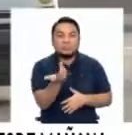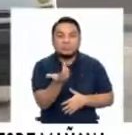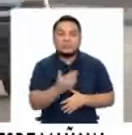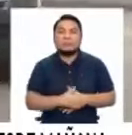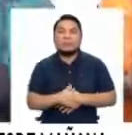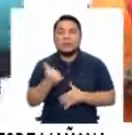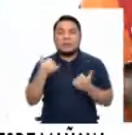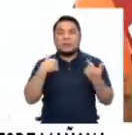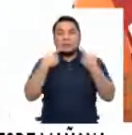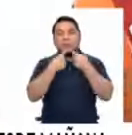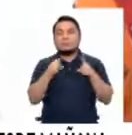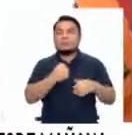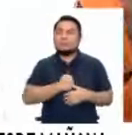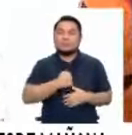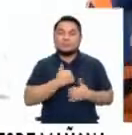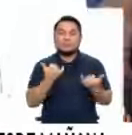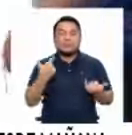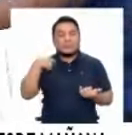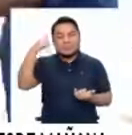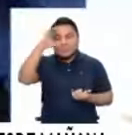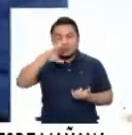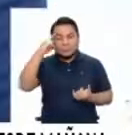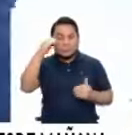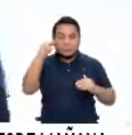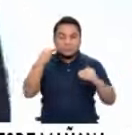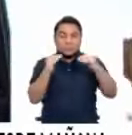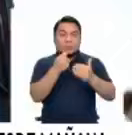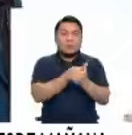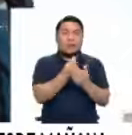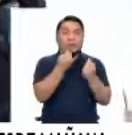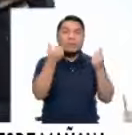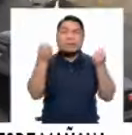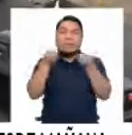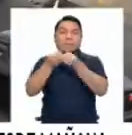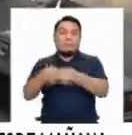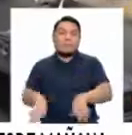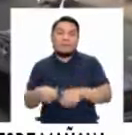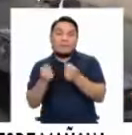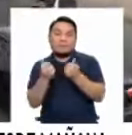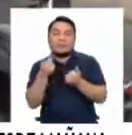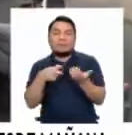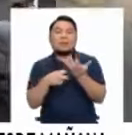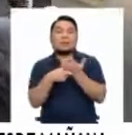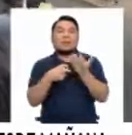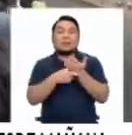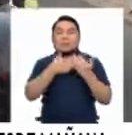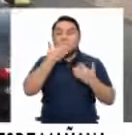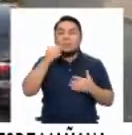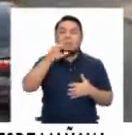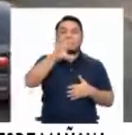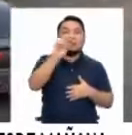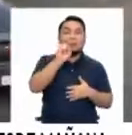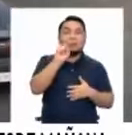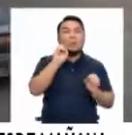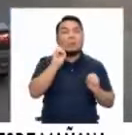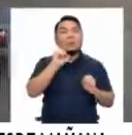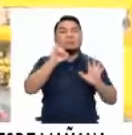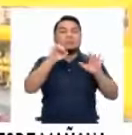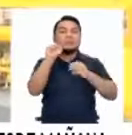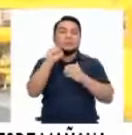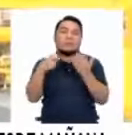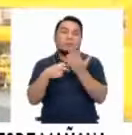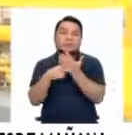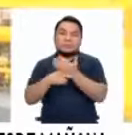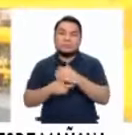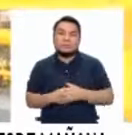al anuncio. Estiman que para encontrar un equilibrio entre ganancias y pérdidas, su pasaje debe incrementarse a 5 o 6 soles por pasajero.